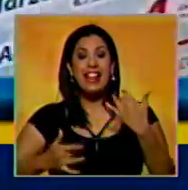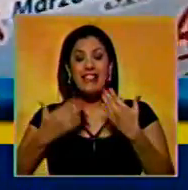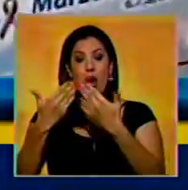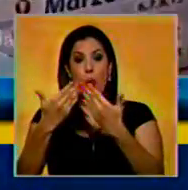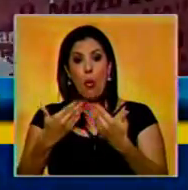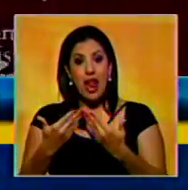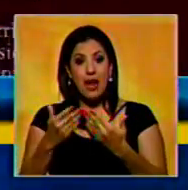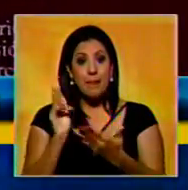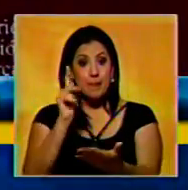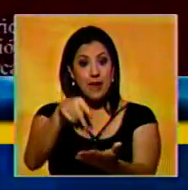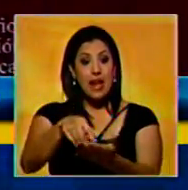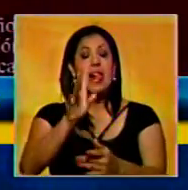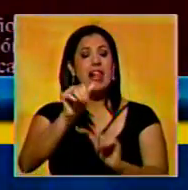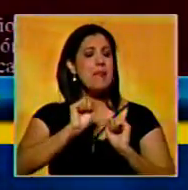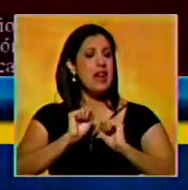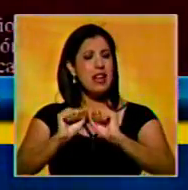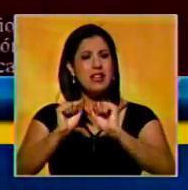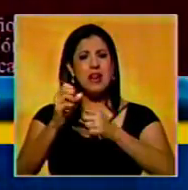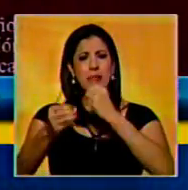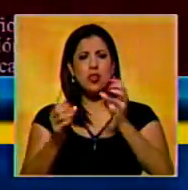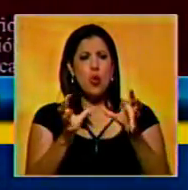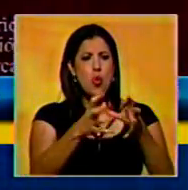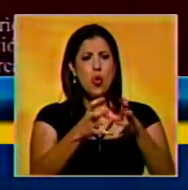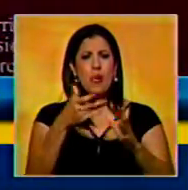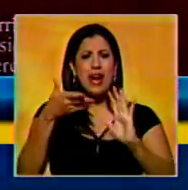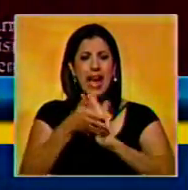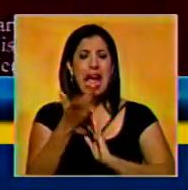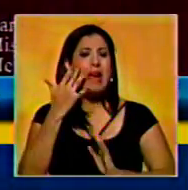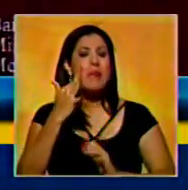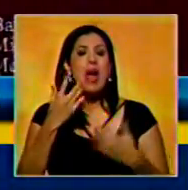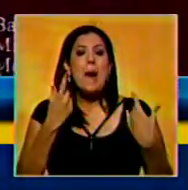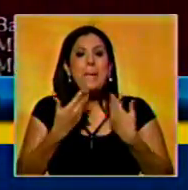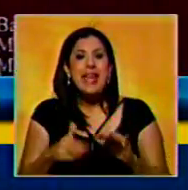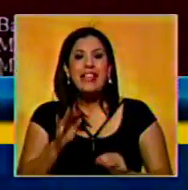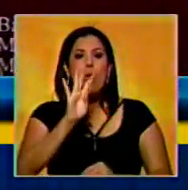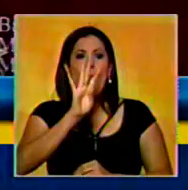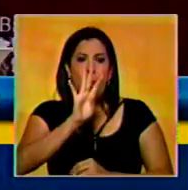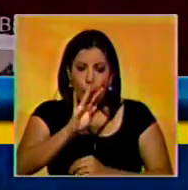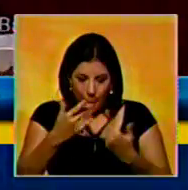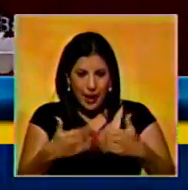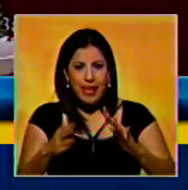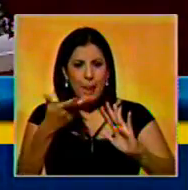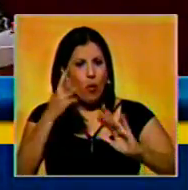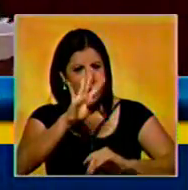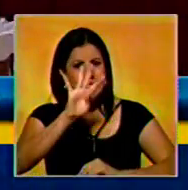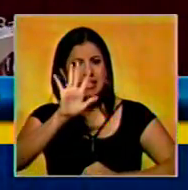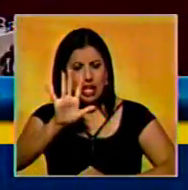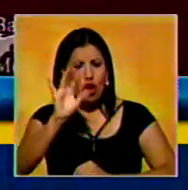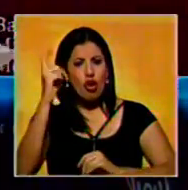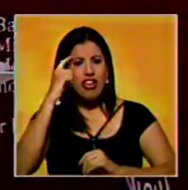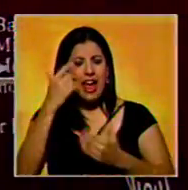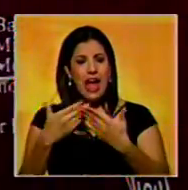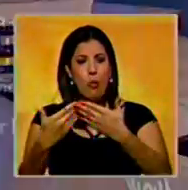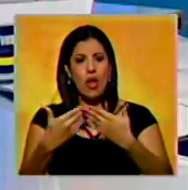actividades. También rechazó los señalamientos de sectores que indican que se han perdido 45 días de clases.